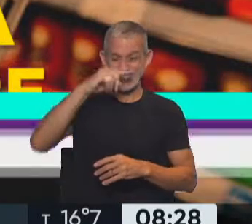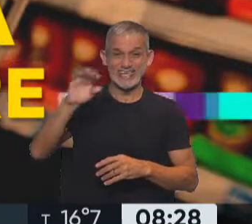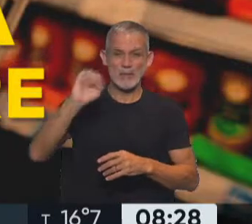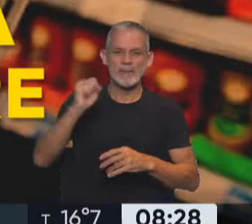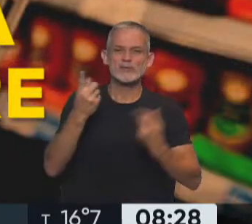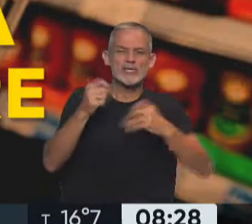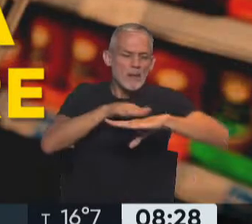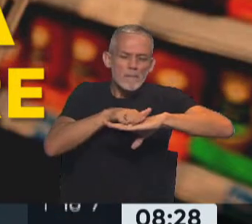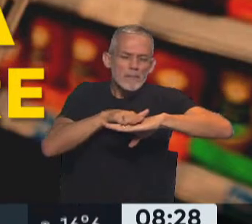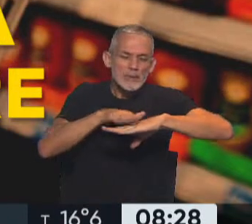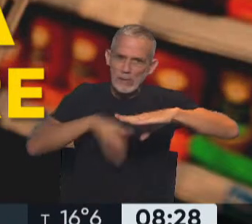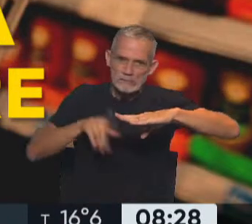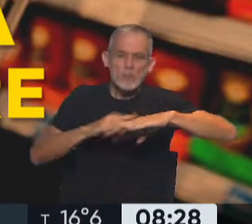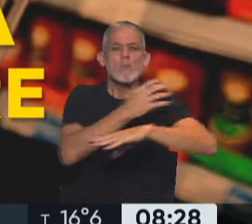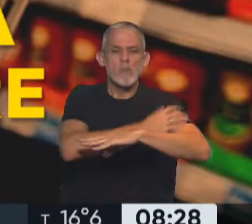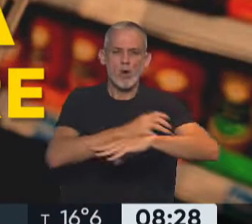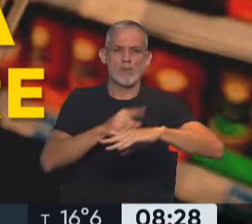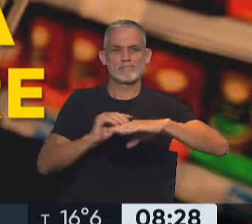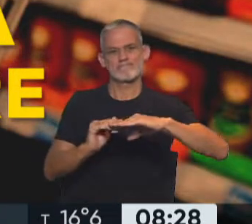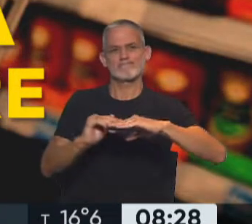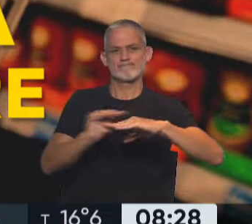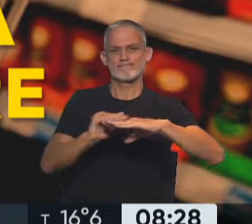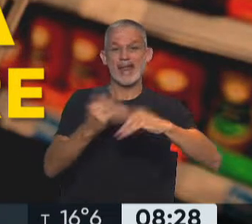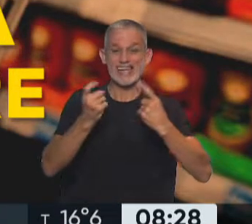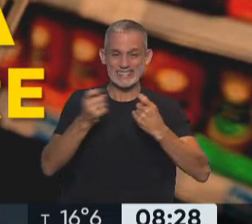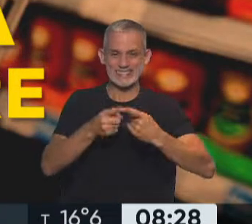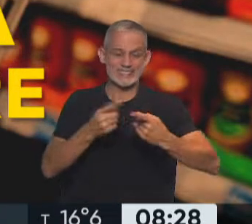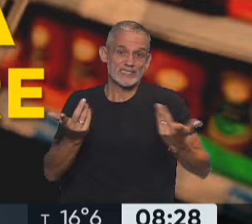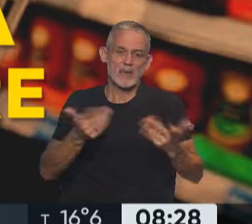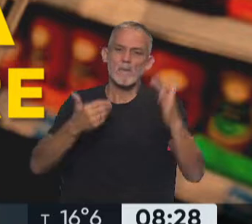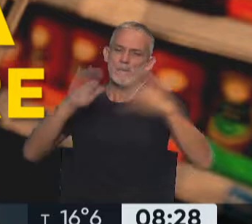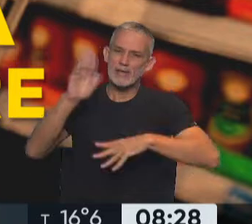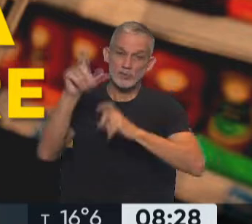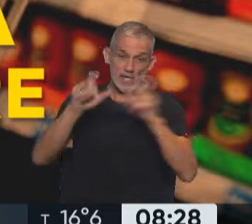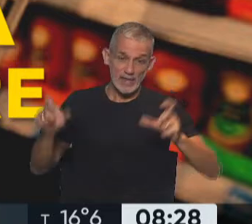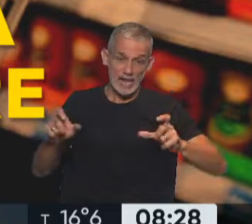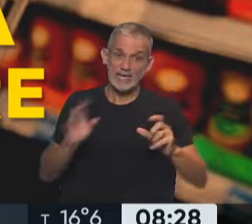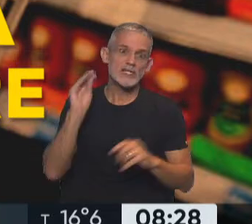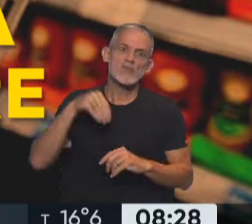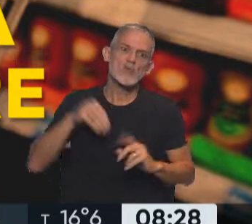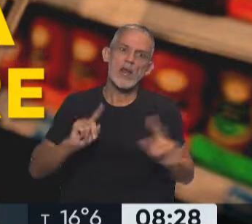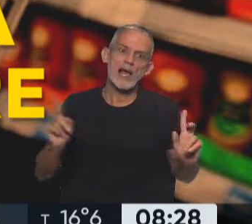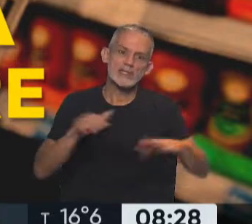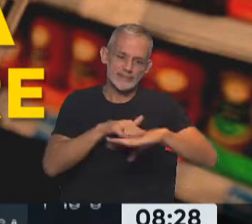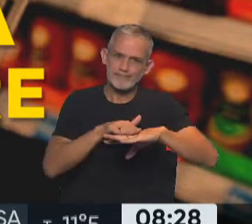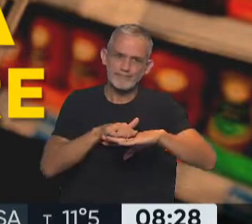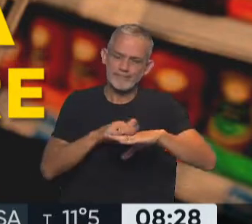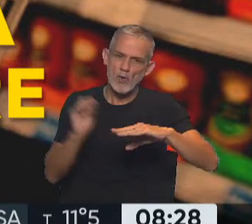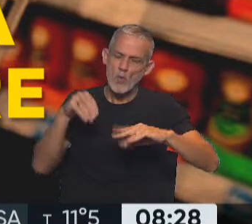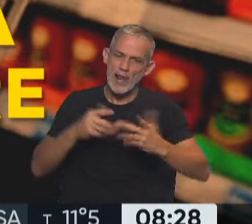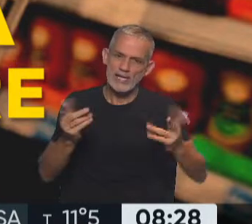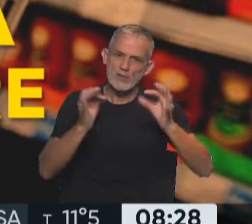83.807 pesos necesita una familia tipo, es decir, madre, padre, dos hijos. La gran mayoría no alcanza la canasta. Así es,